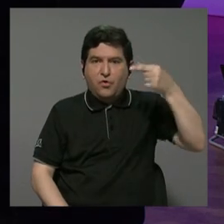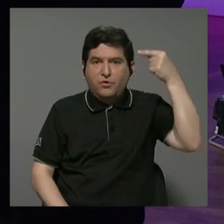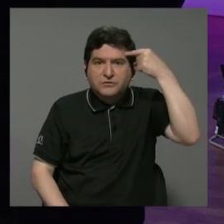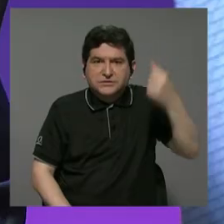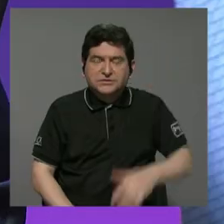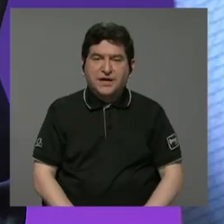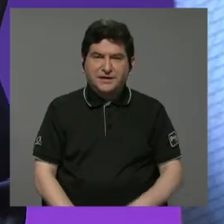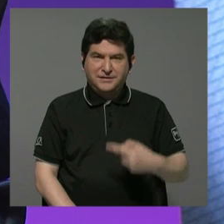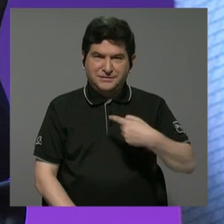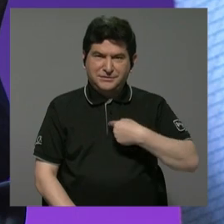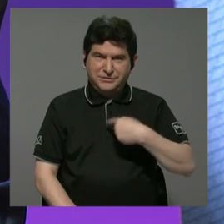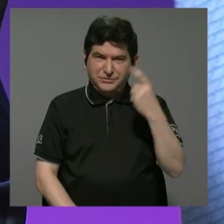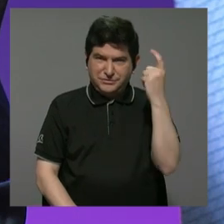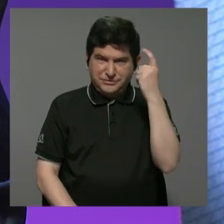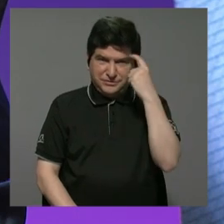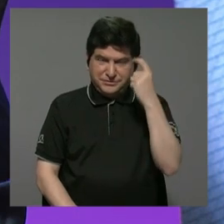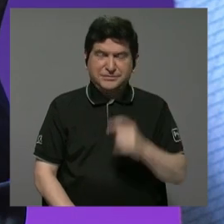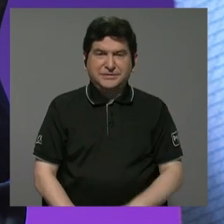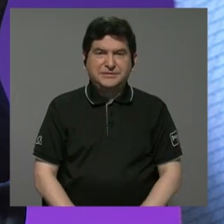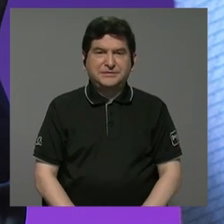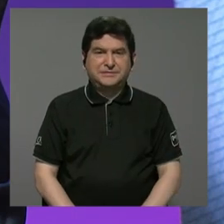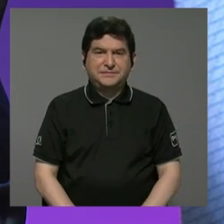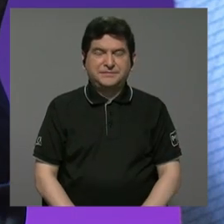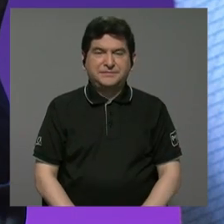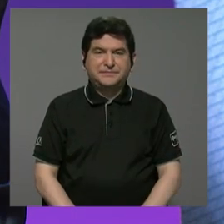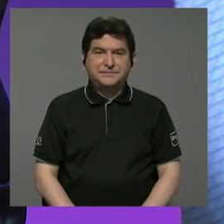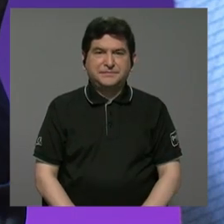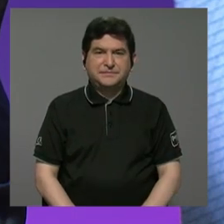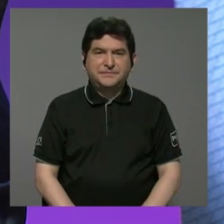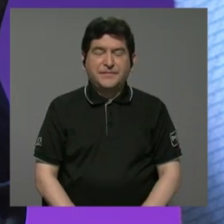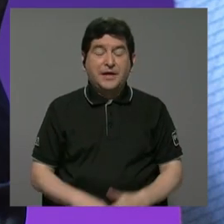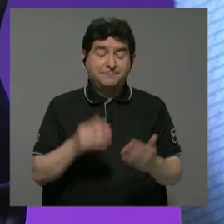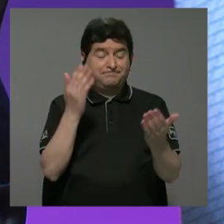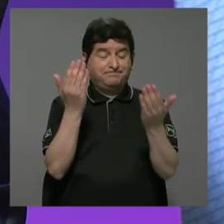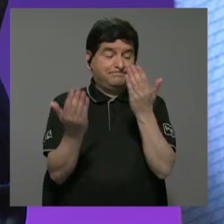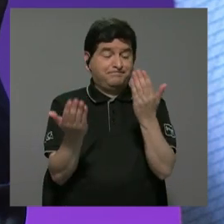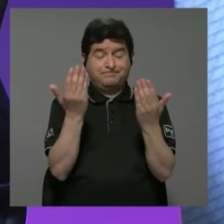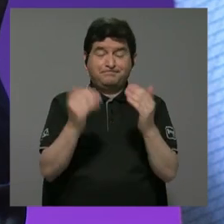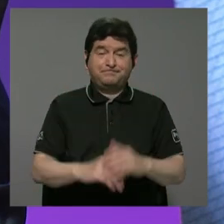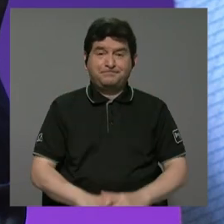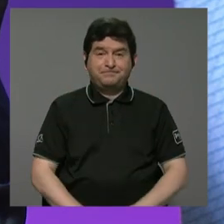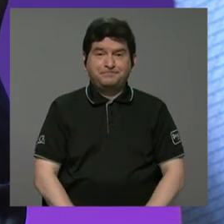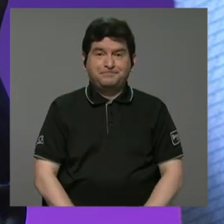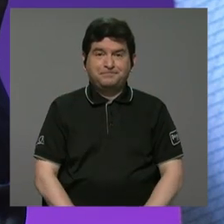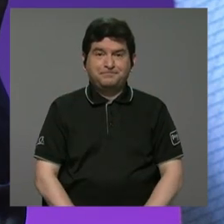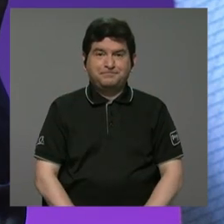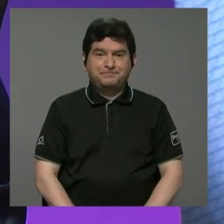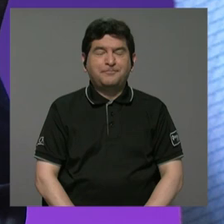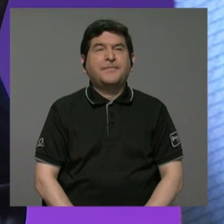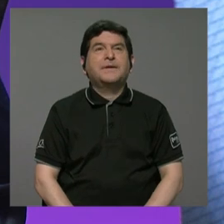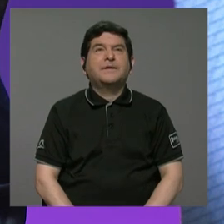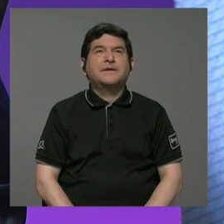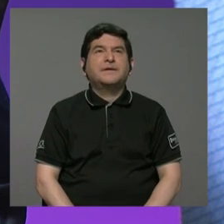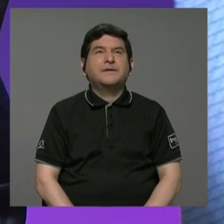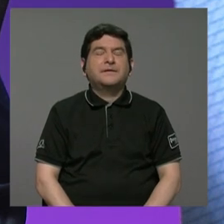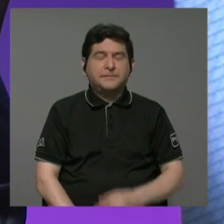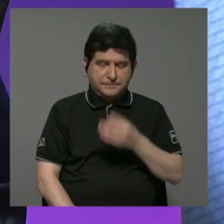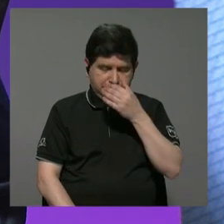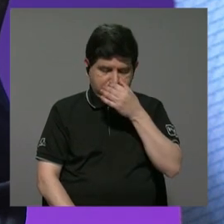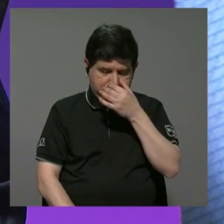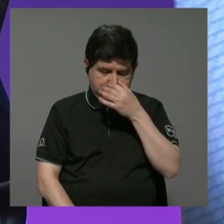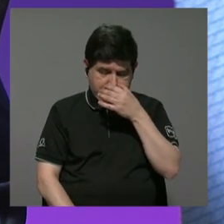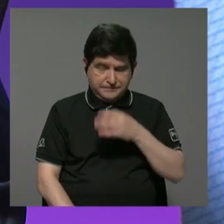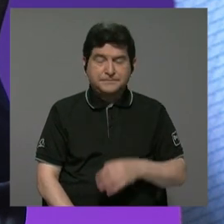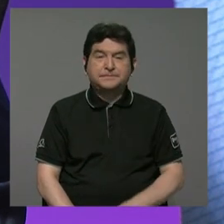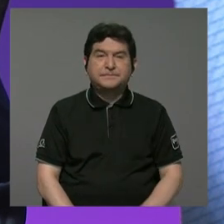Yo pensaría que inclusive haciendo, ¿verdad?, la metáfora, apelando a la metáfora, como que la